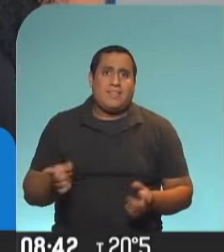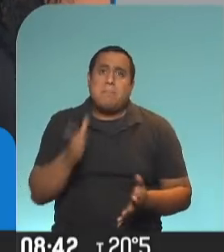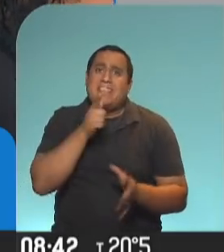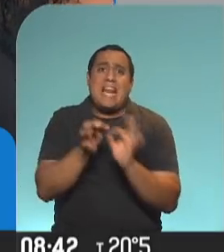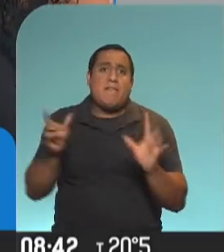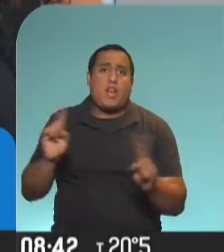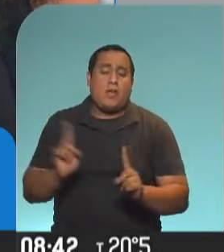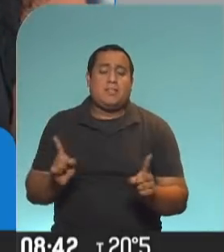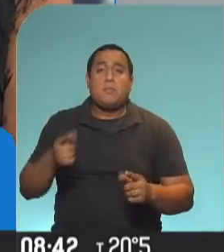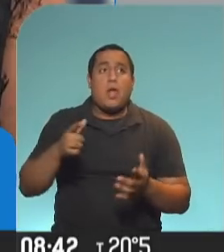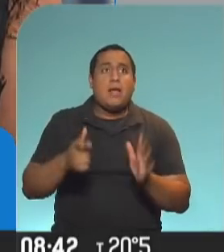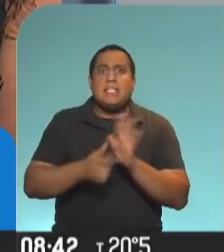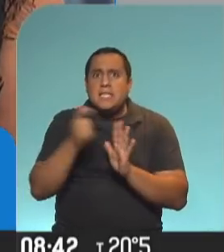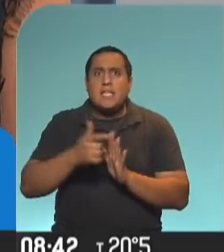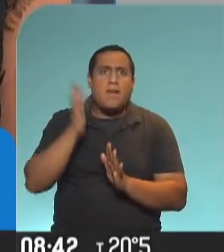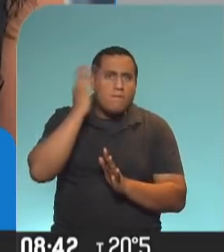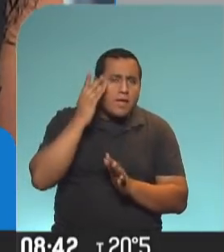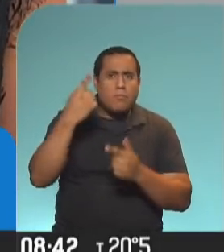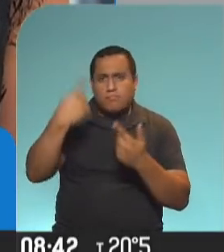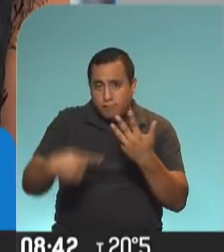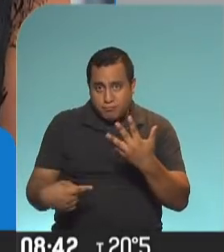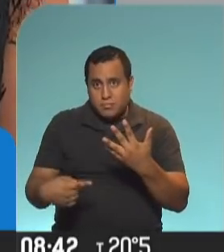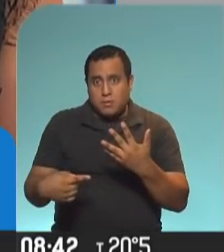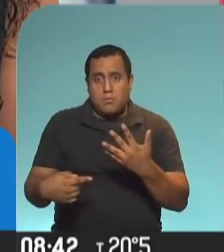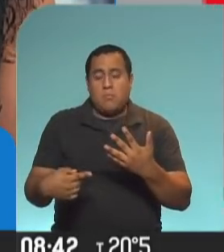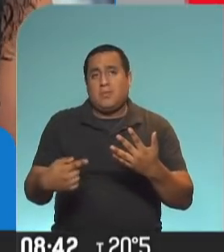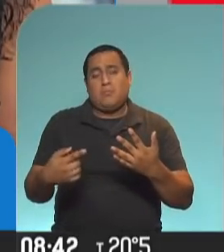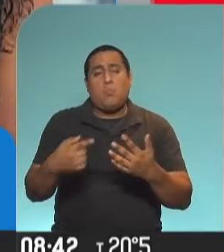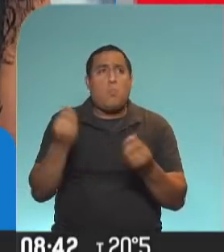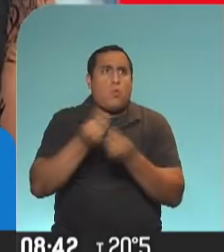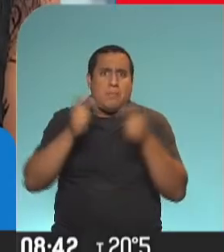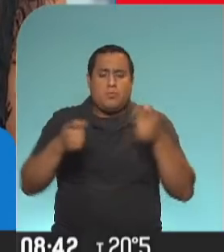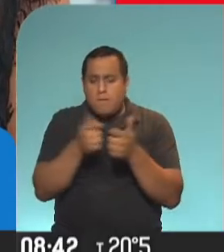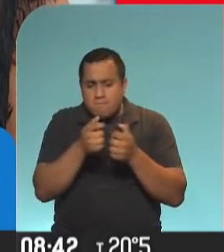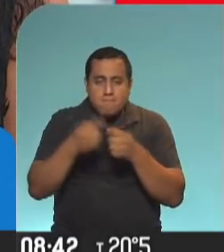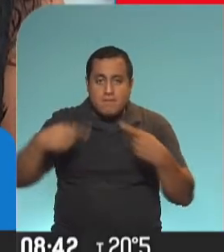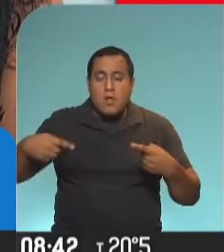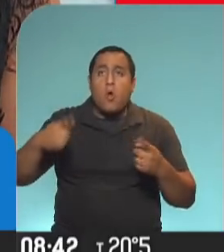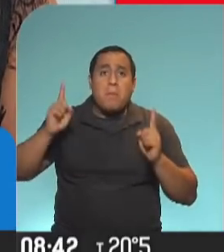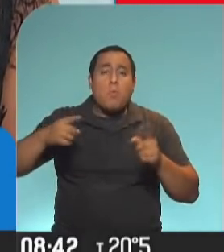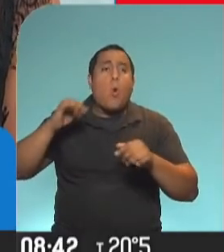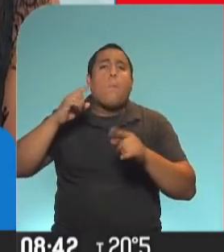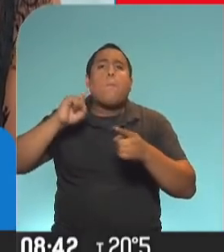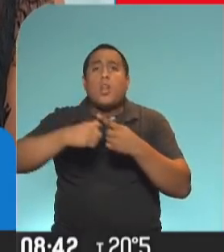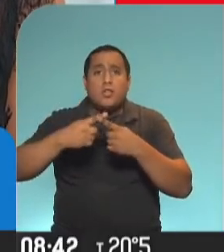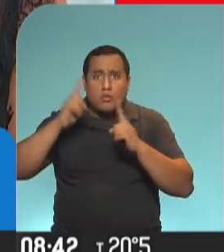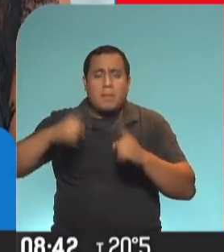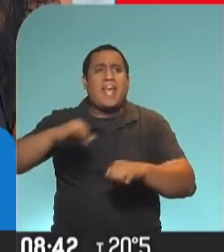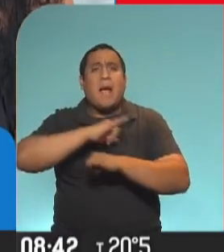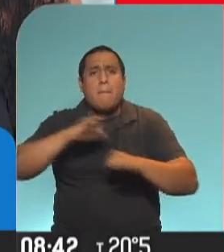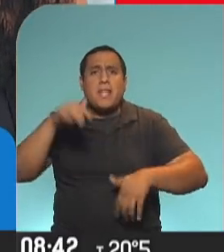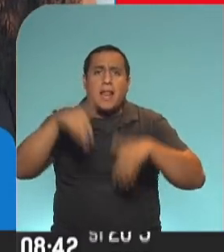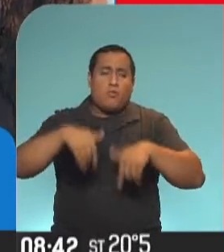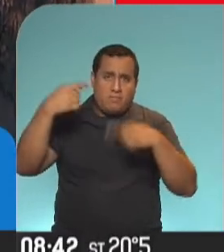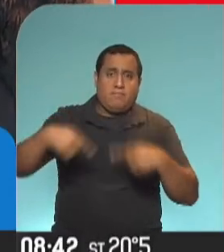las redes sociales son manejadas prácticamente por, bueno, más que por todo el mundo, pero también por muchos políticos, ¿no? Mismo en las campañas electorales y